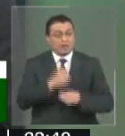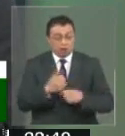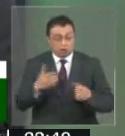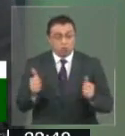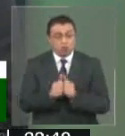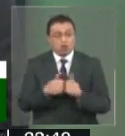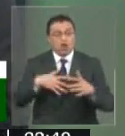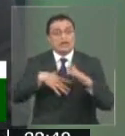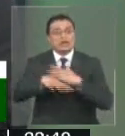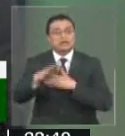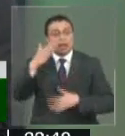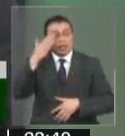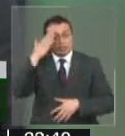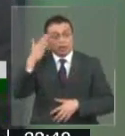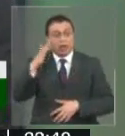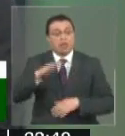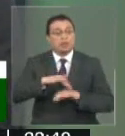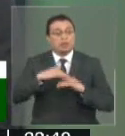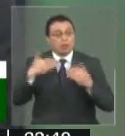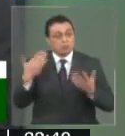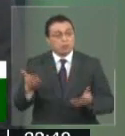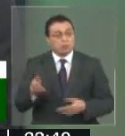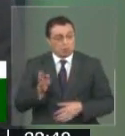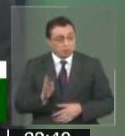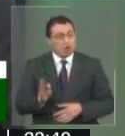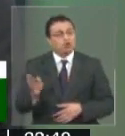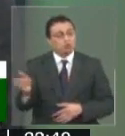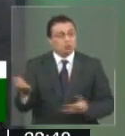por 15 días, después continúa a